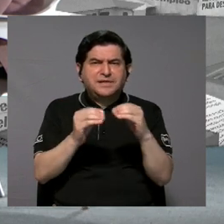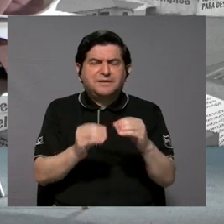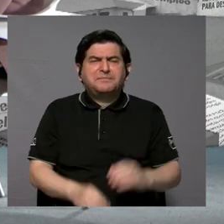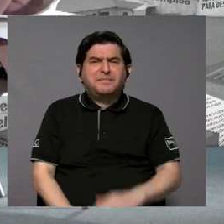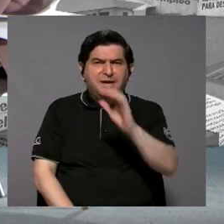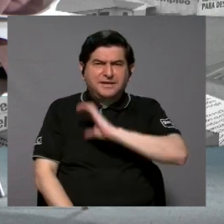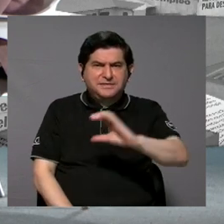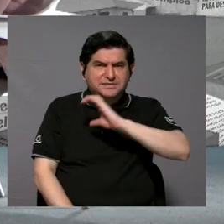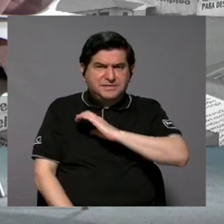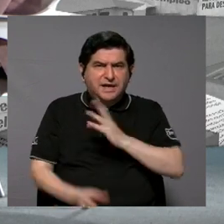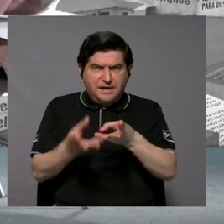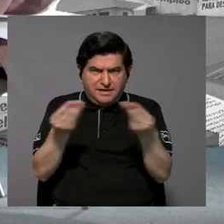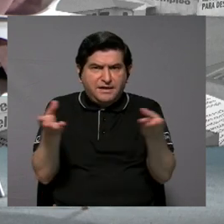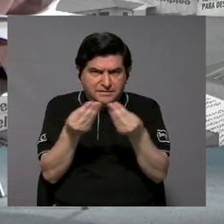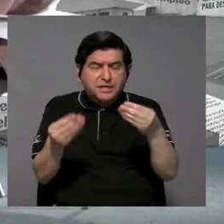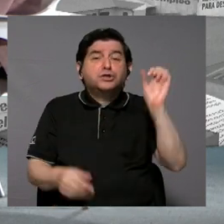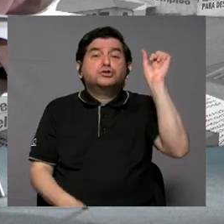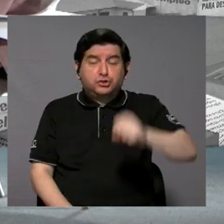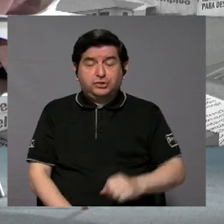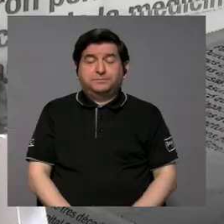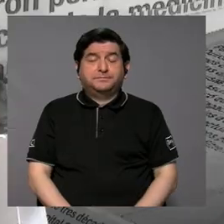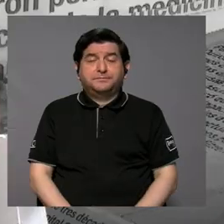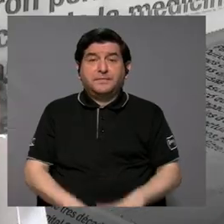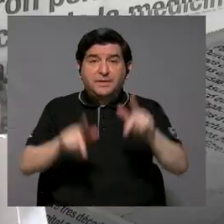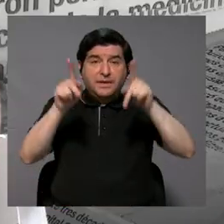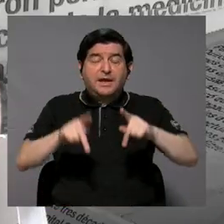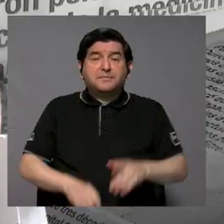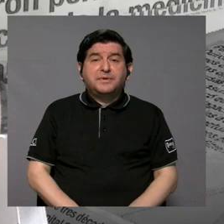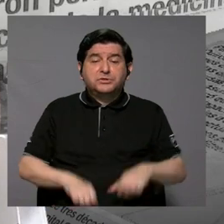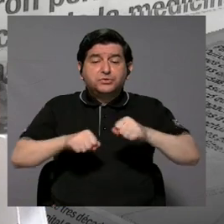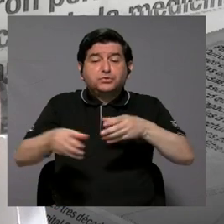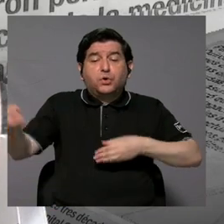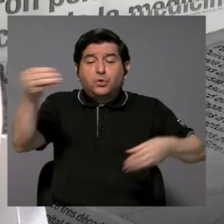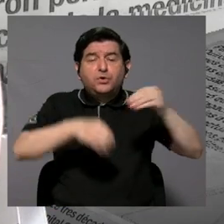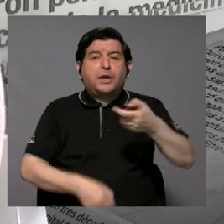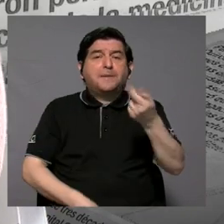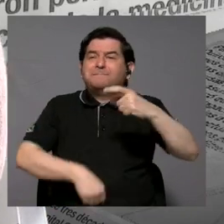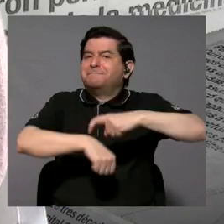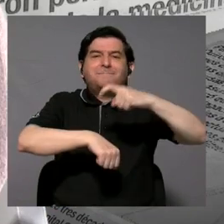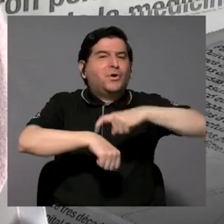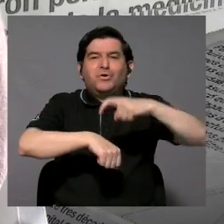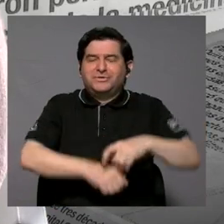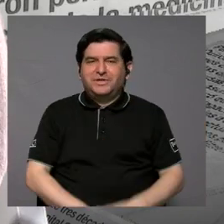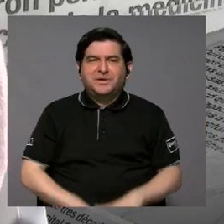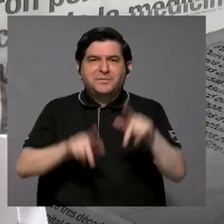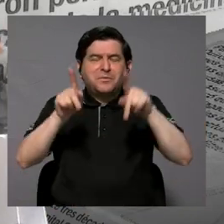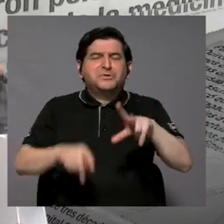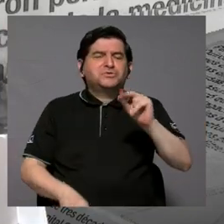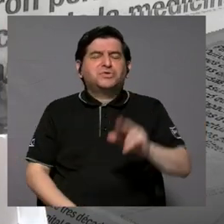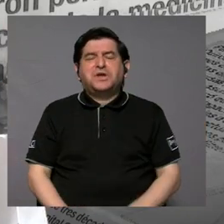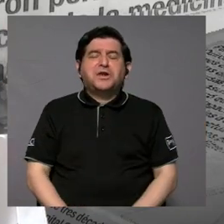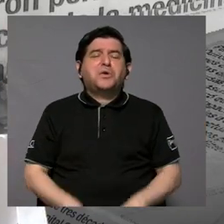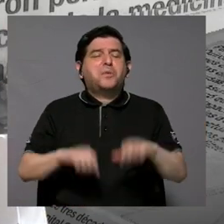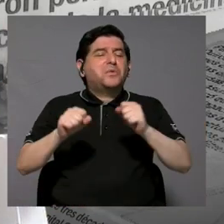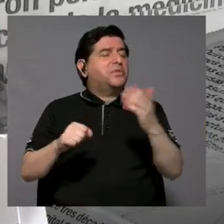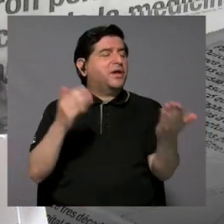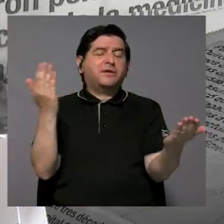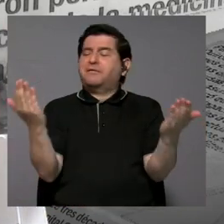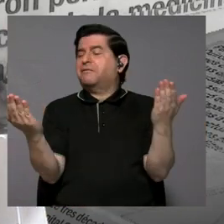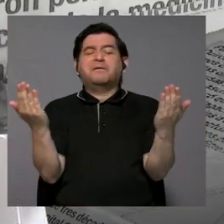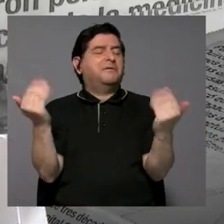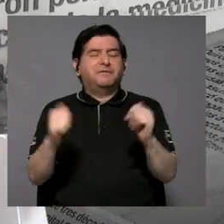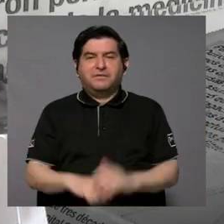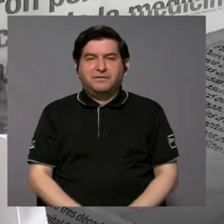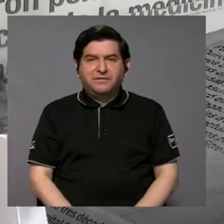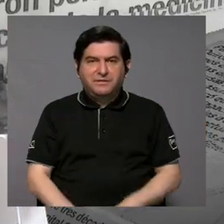del producto. Sí, porque la gente en el supermercado va con poco tiempo, casi nadie va como con el tiempo de ponerse a comparar.